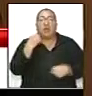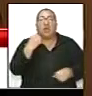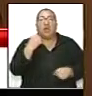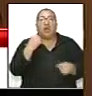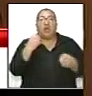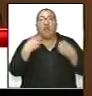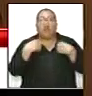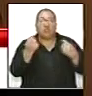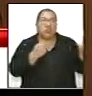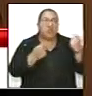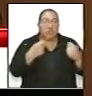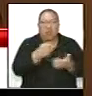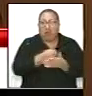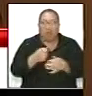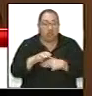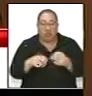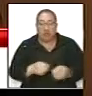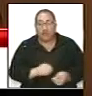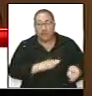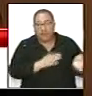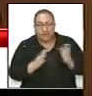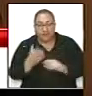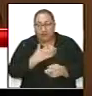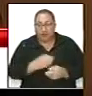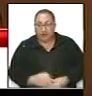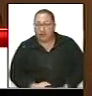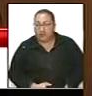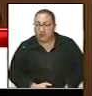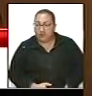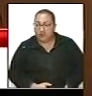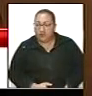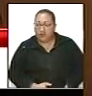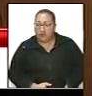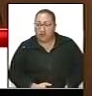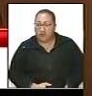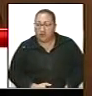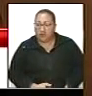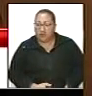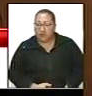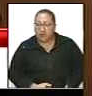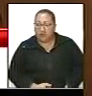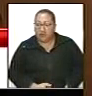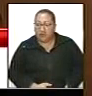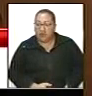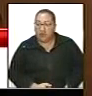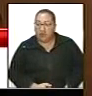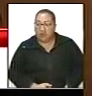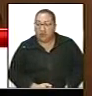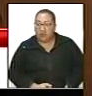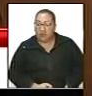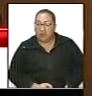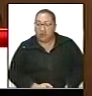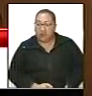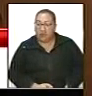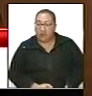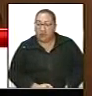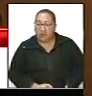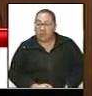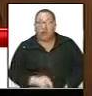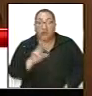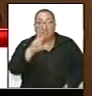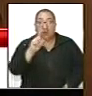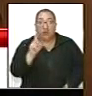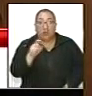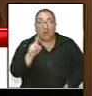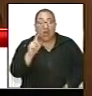Por un lado. Por otro, presidenta, quería preguntarle, le voy a hacer tres preguntas y me gustaría que la responda, porque la ministra